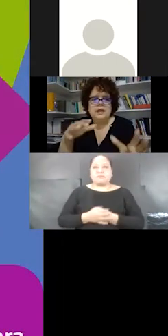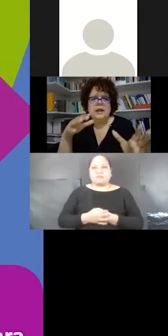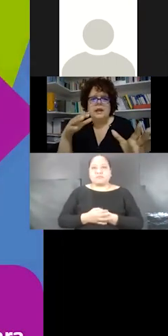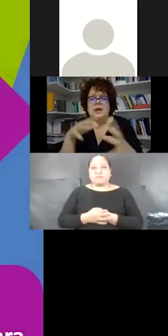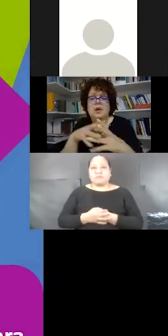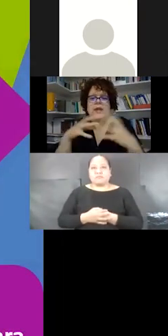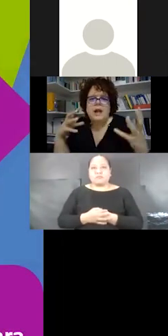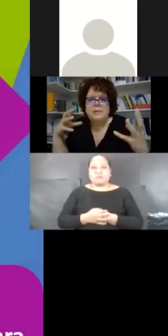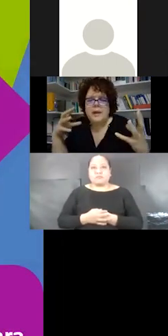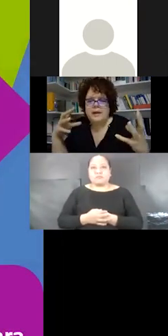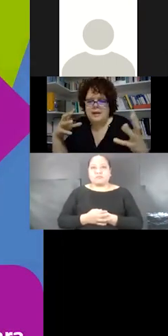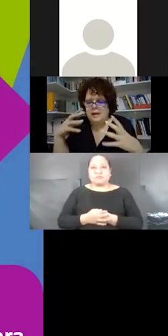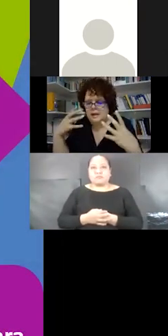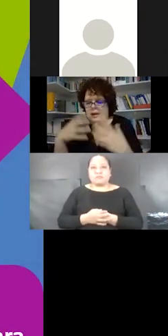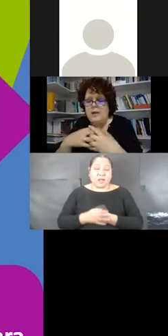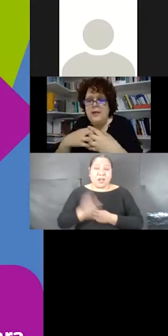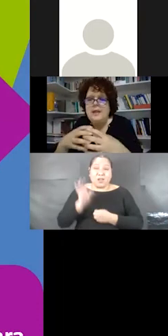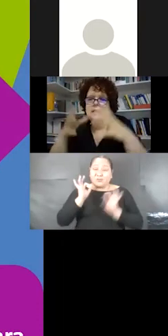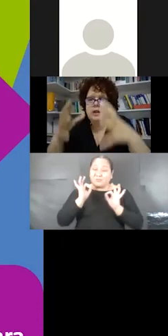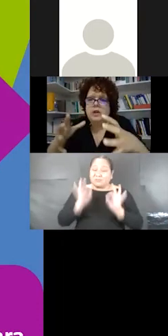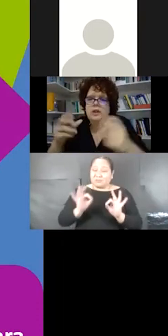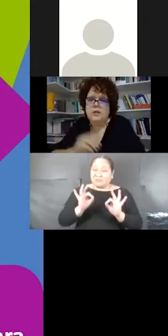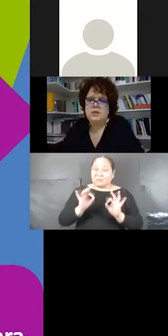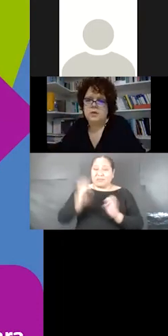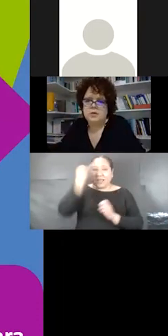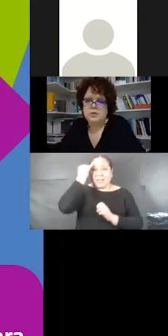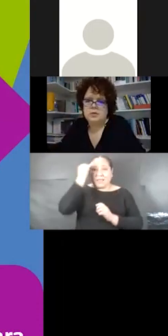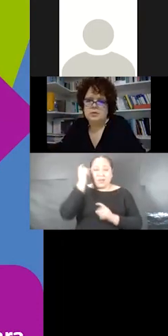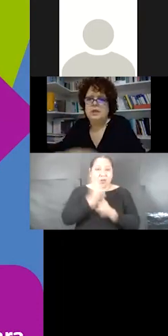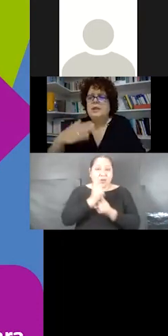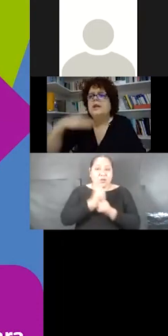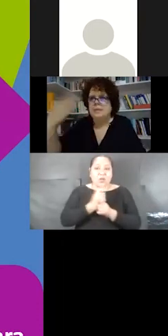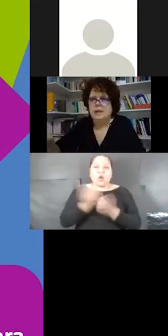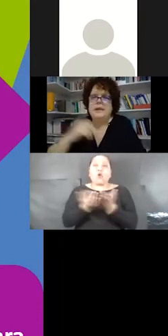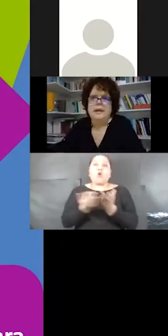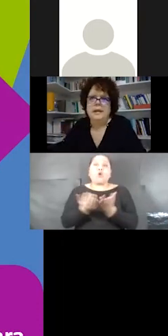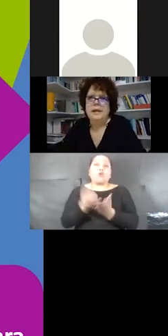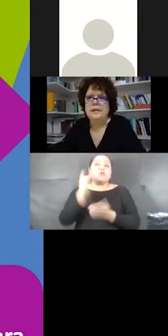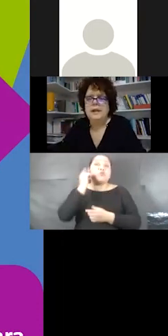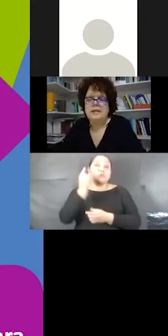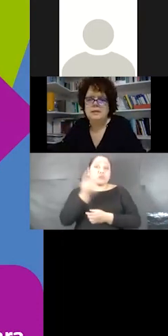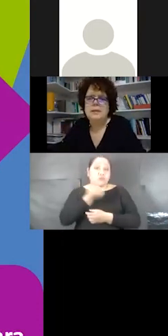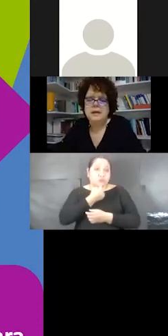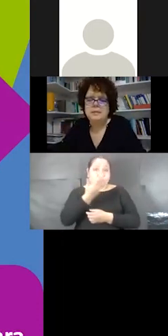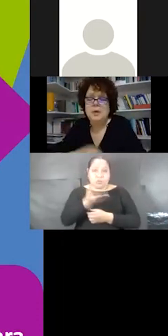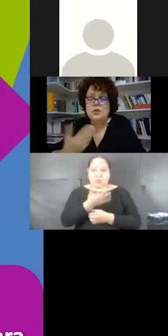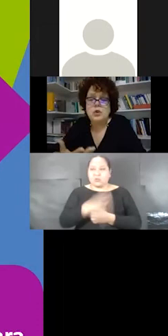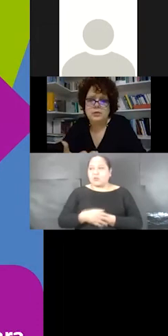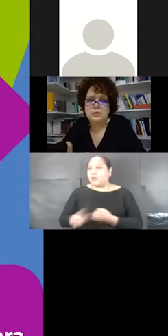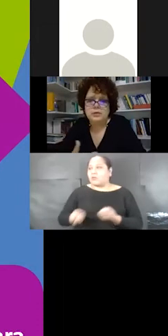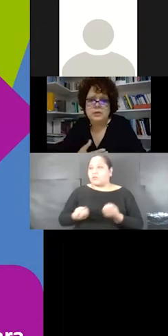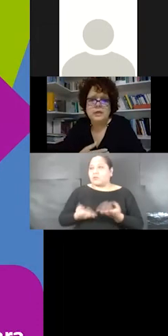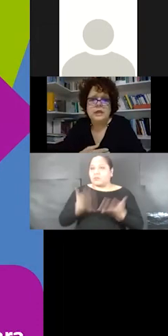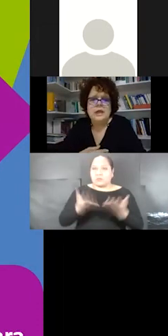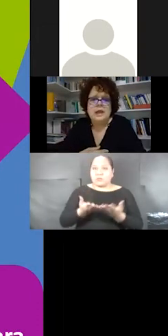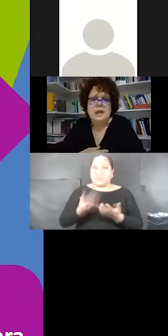Entonces, lo ideal es tener colegios de sordos, dando clases por